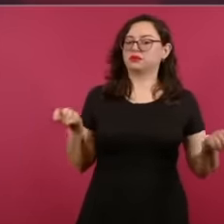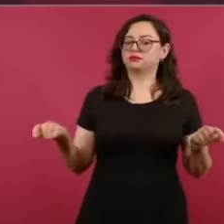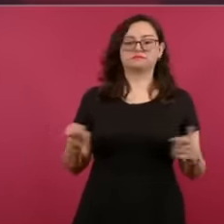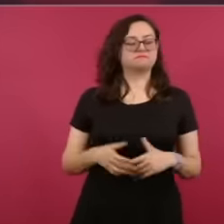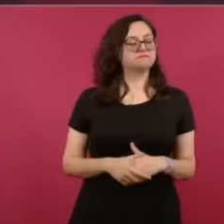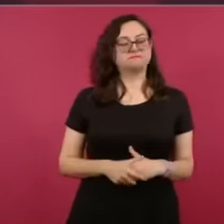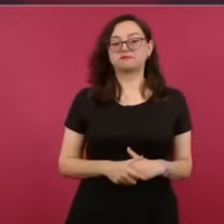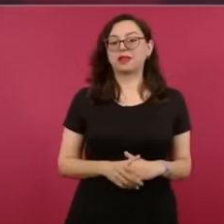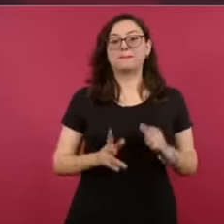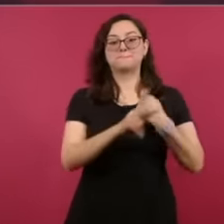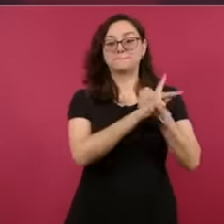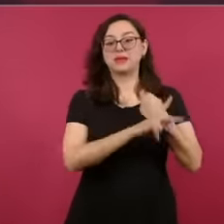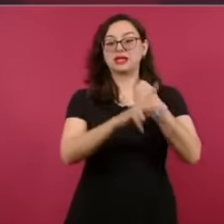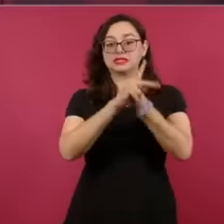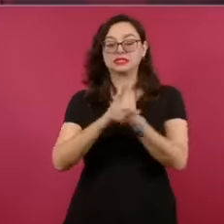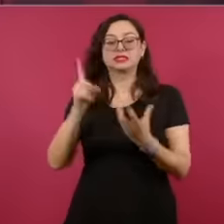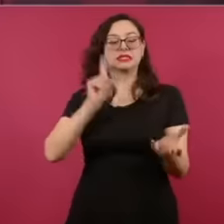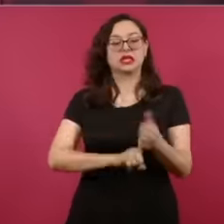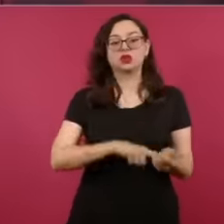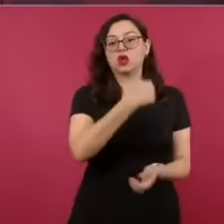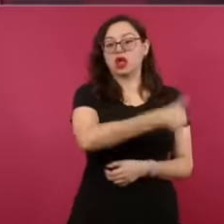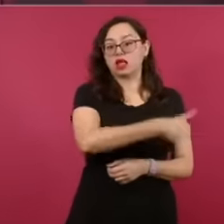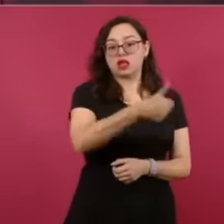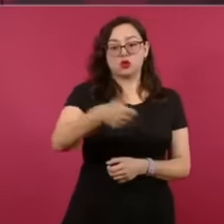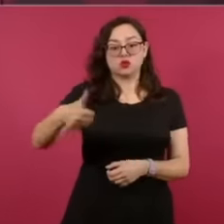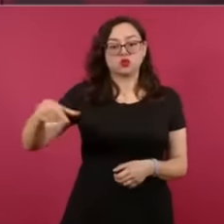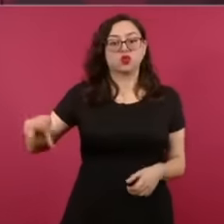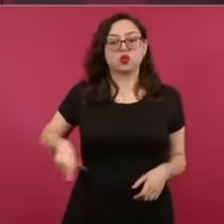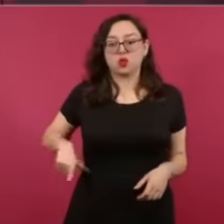Creo que cada país tiene su propio gobierno. Pero